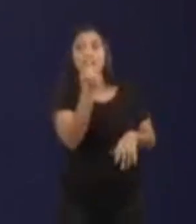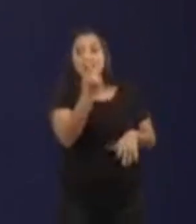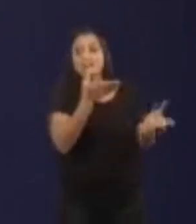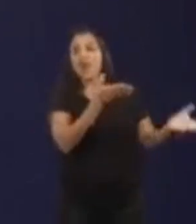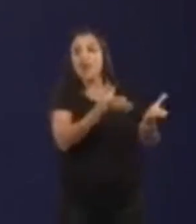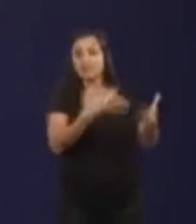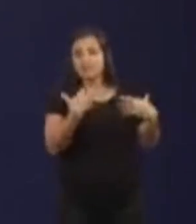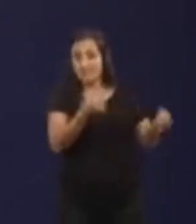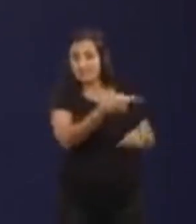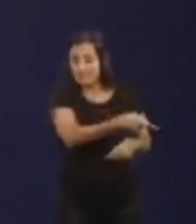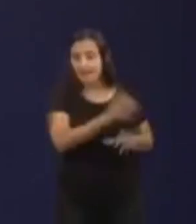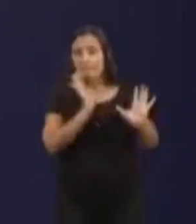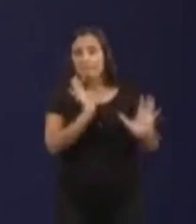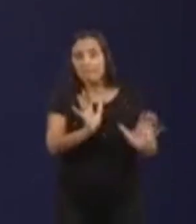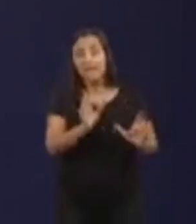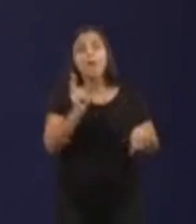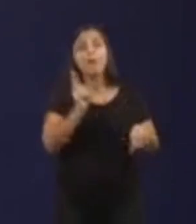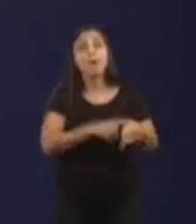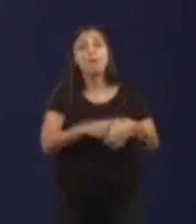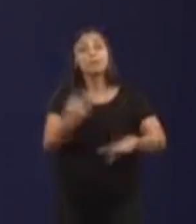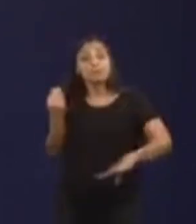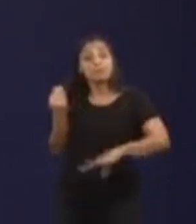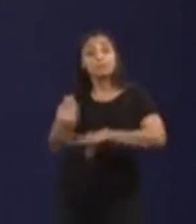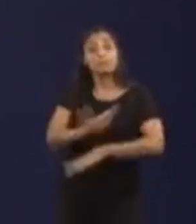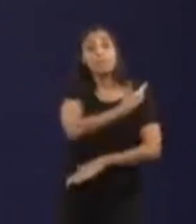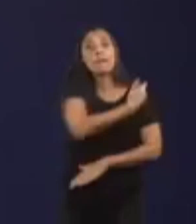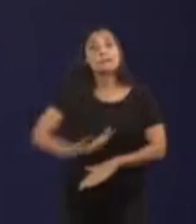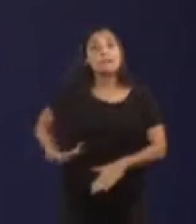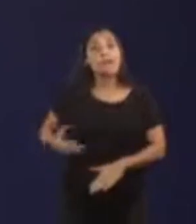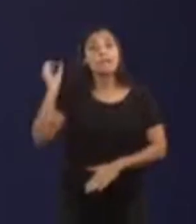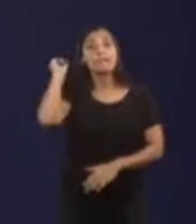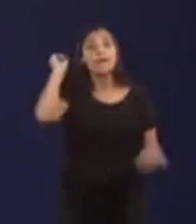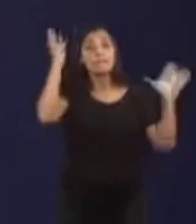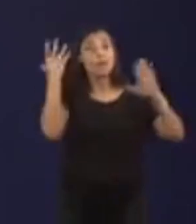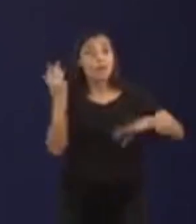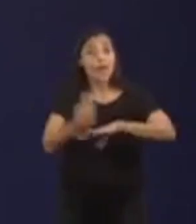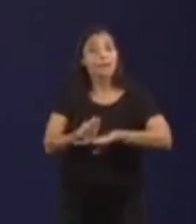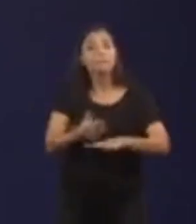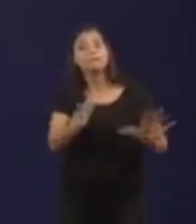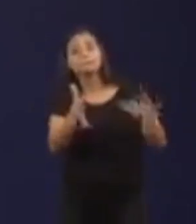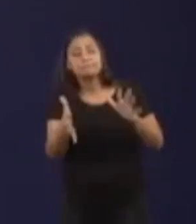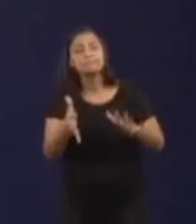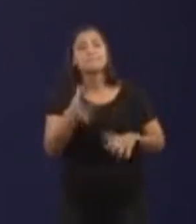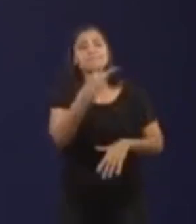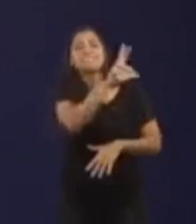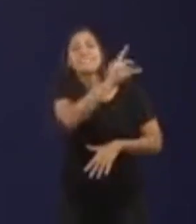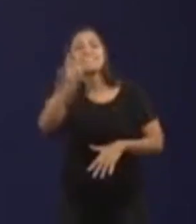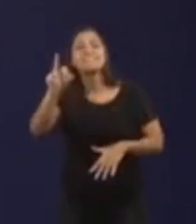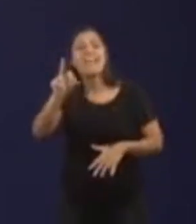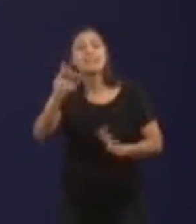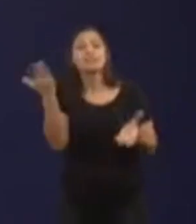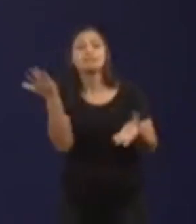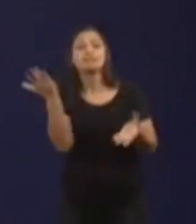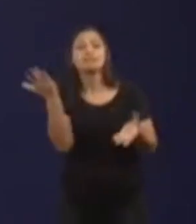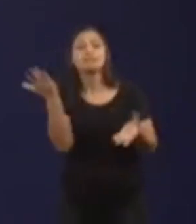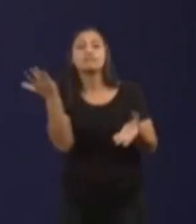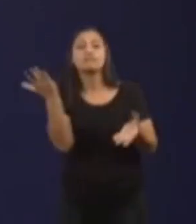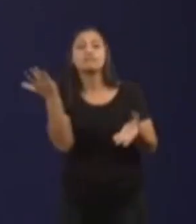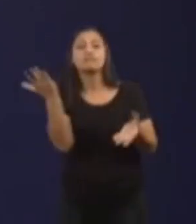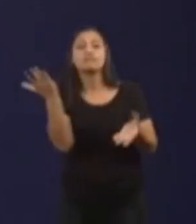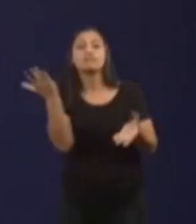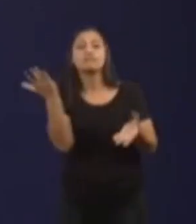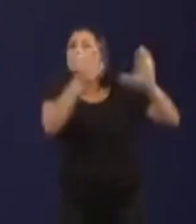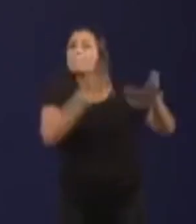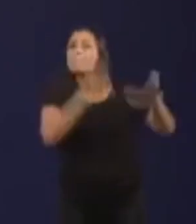datse el momento de la Asunción nosotros teníamos cerca de 300 expedientes que estaban atrasados frenados